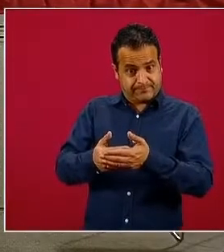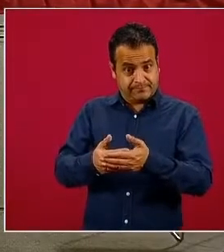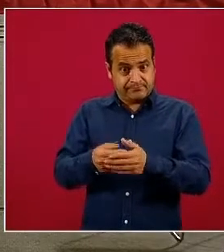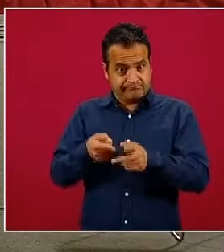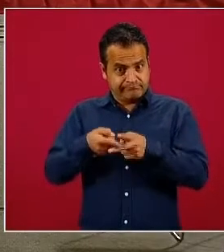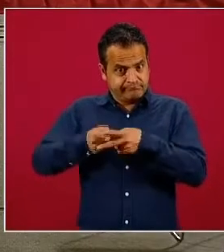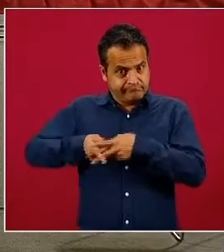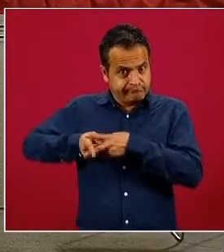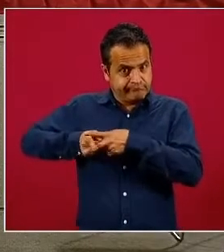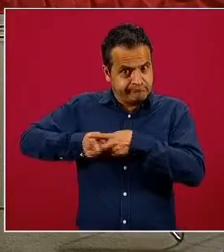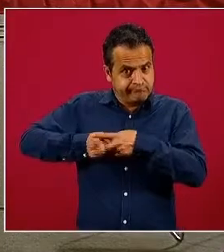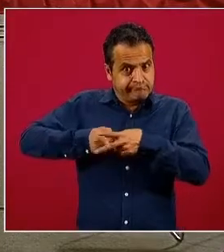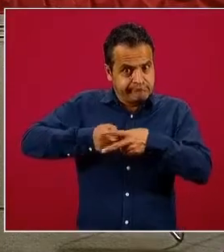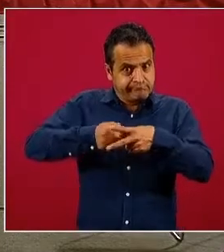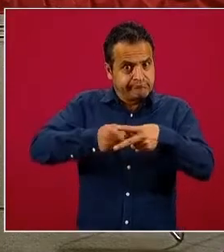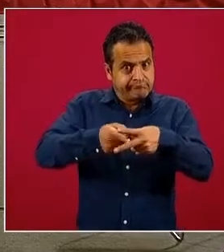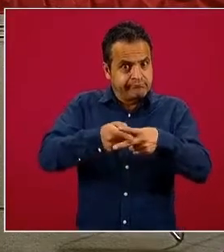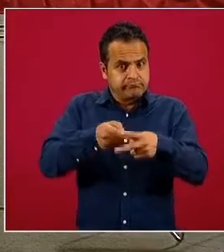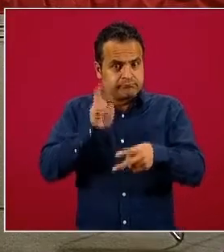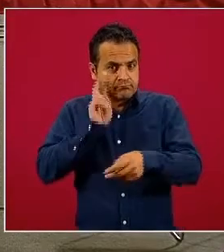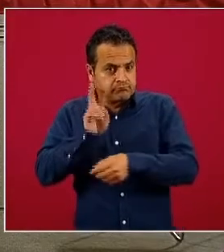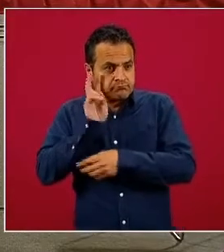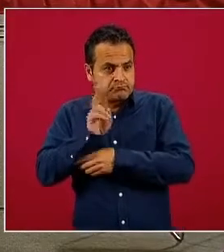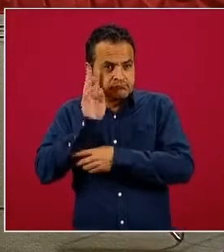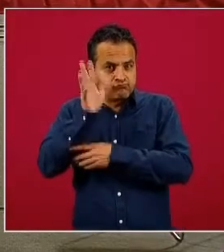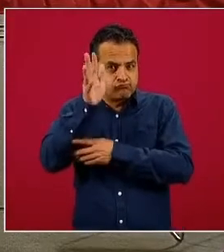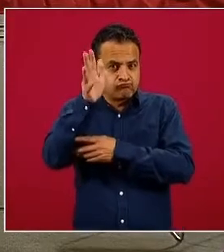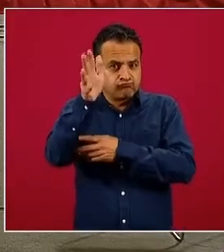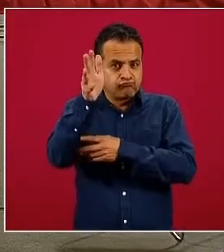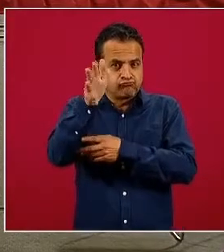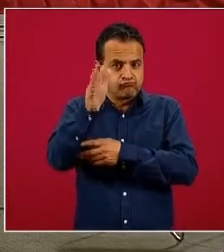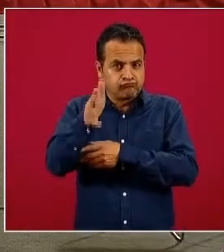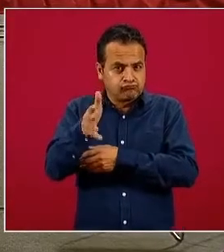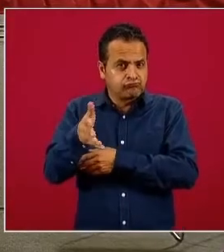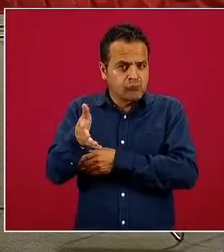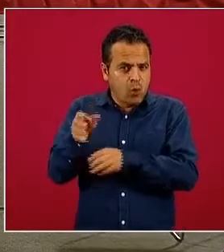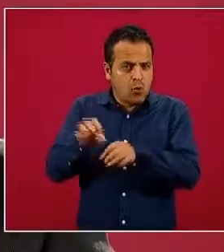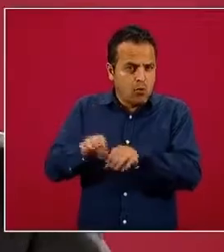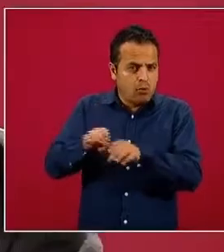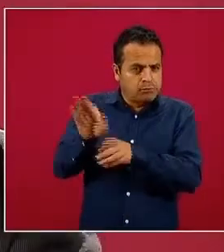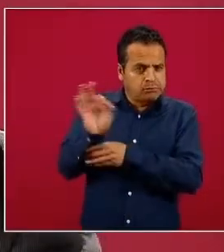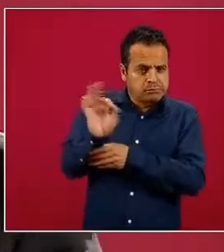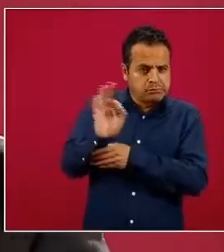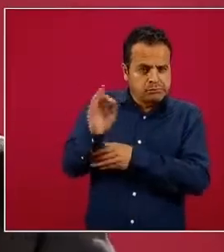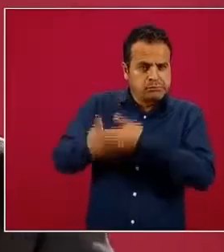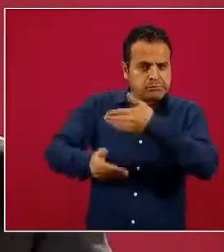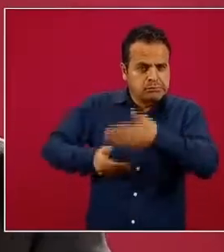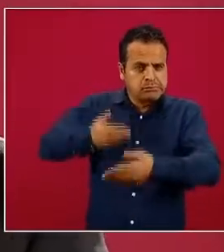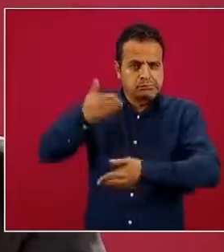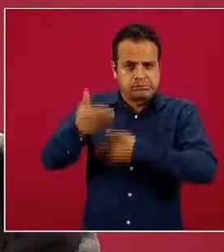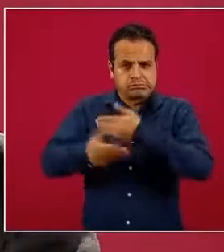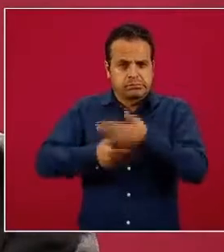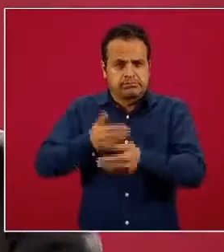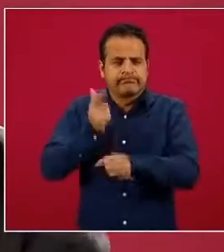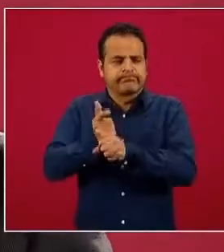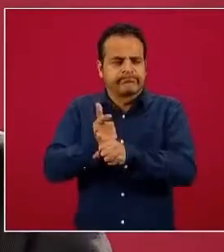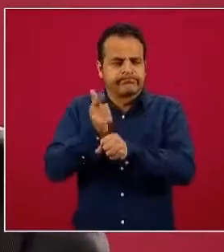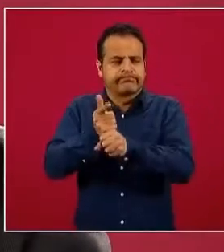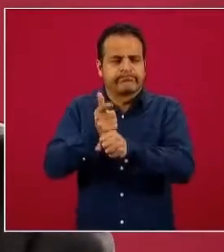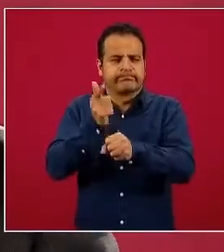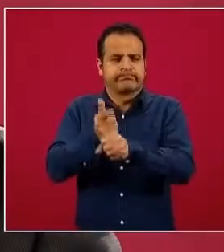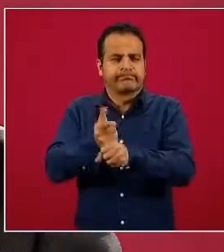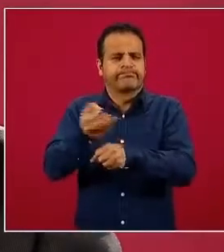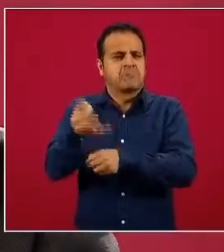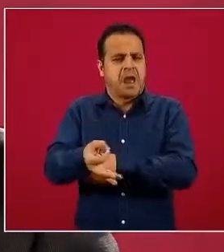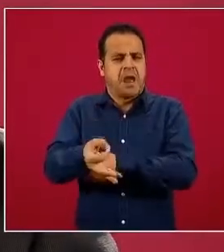epidemia nos han permitido reconocer las trayectorias, es decir, el cambio respecto